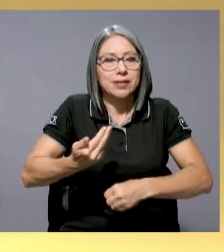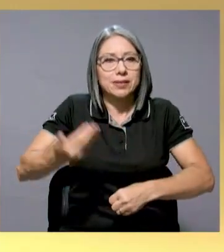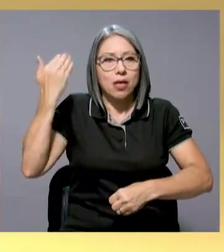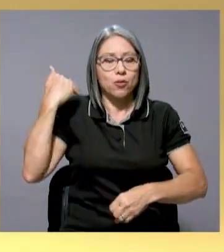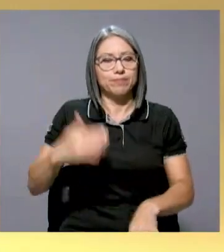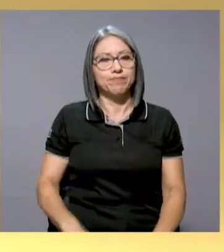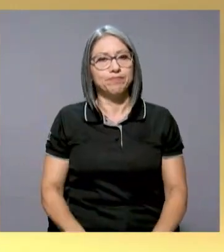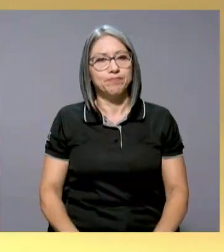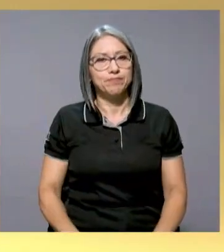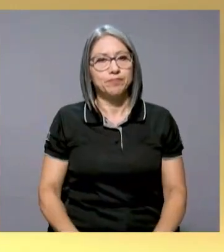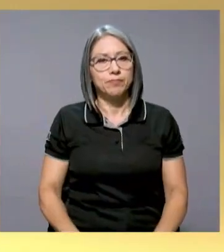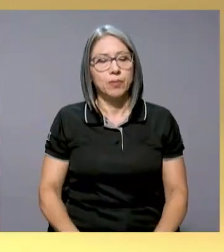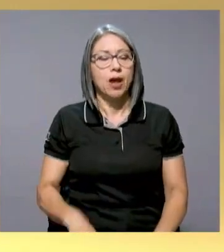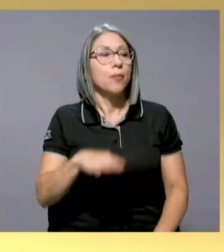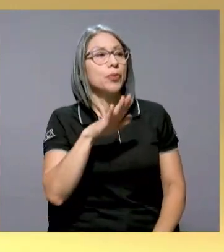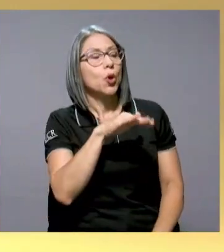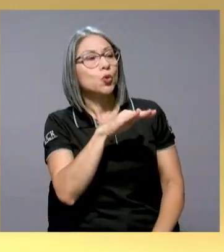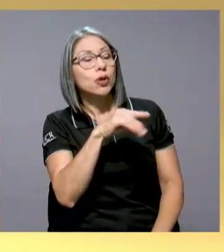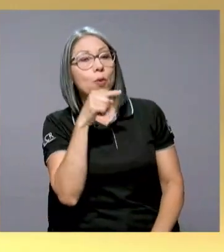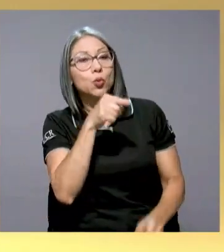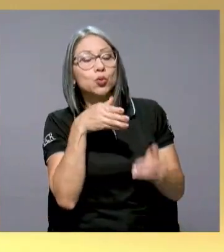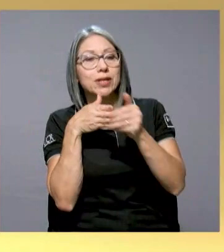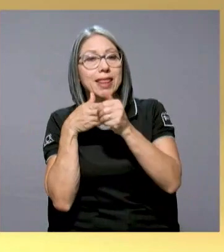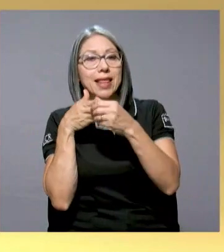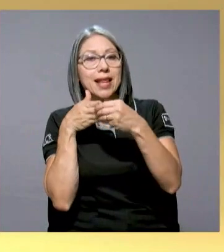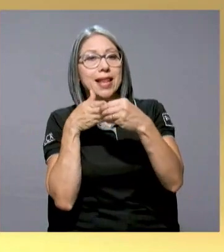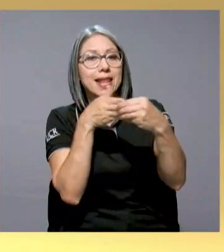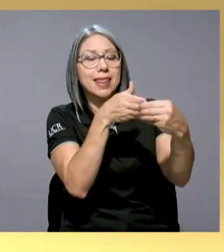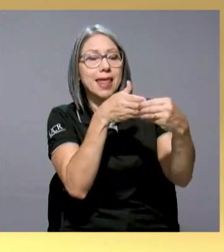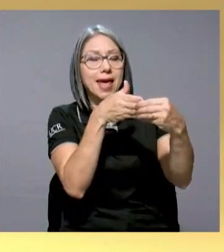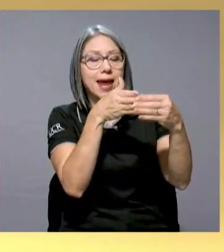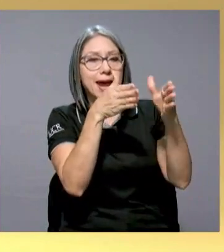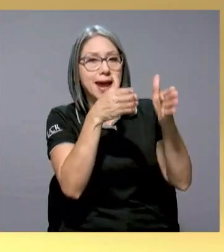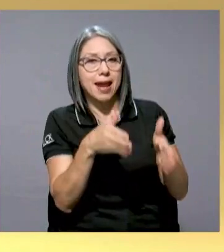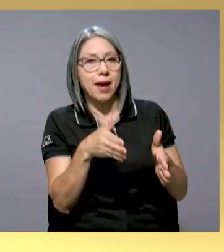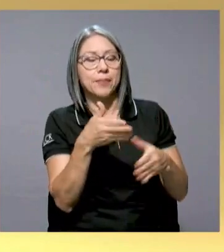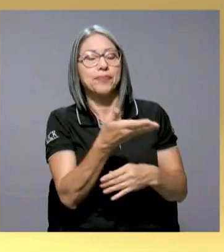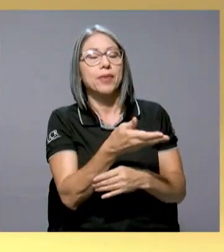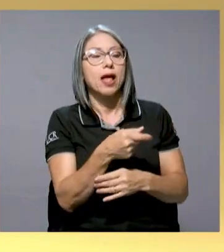Don Gustavo, usted lidera la